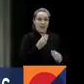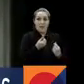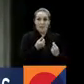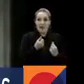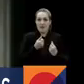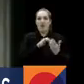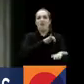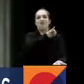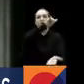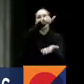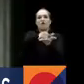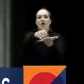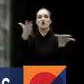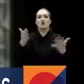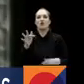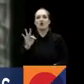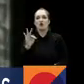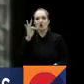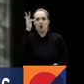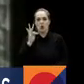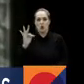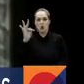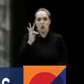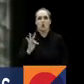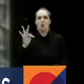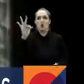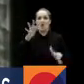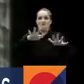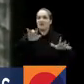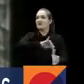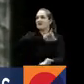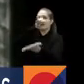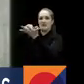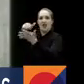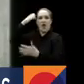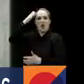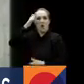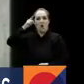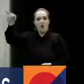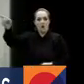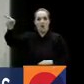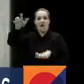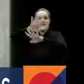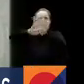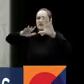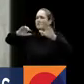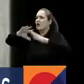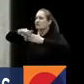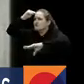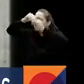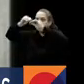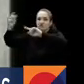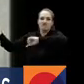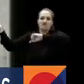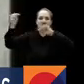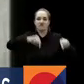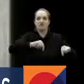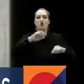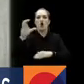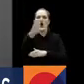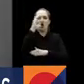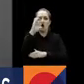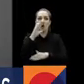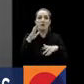Tolú, antes de irse para Europa. Muchas décadas antes de llegar como uno de los grandes maestros mundiales y de probar todas las penurias